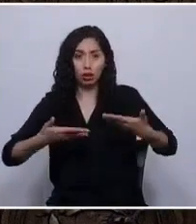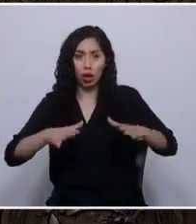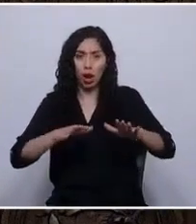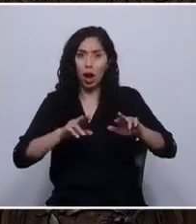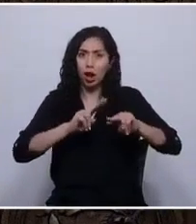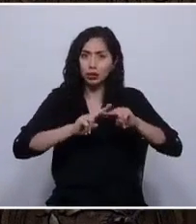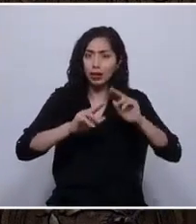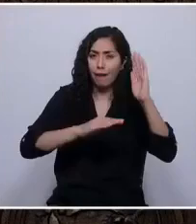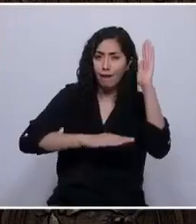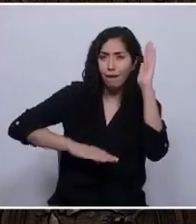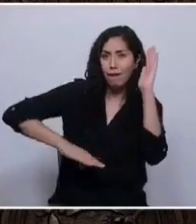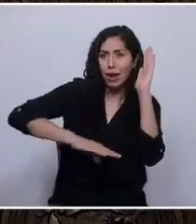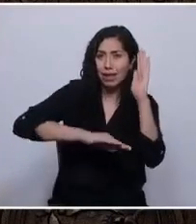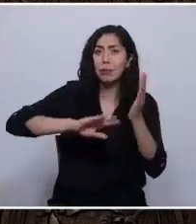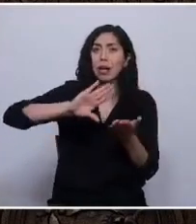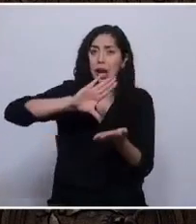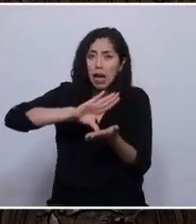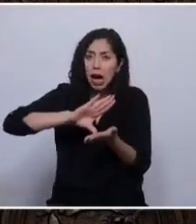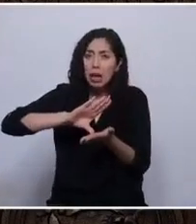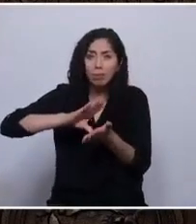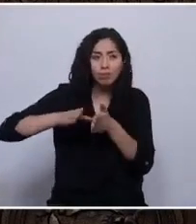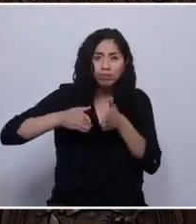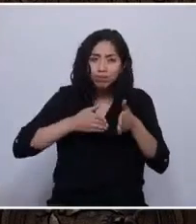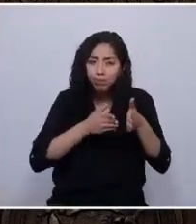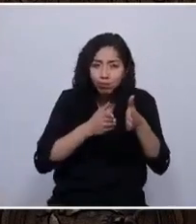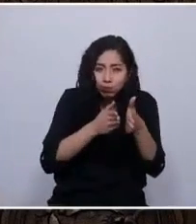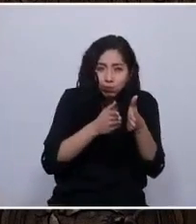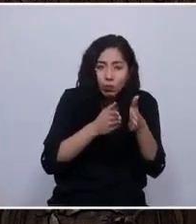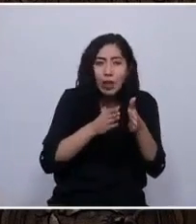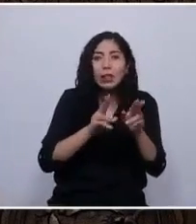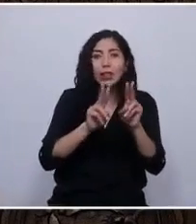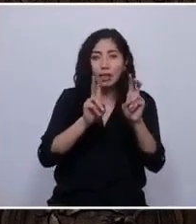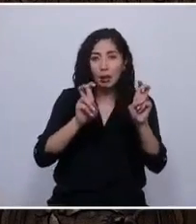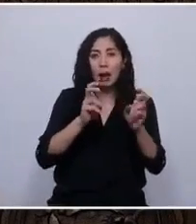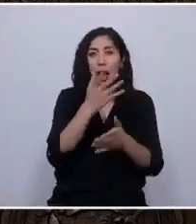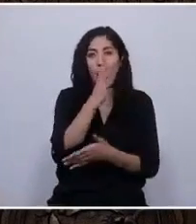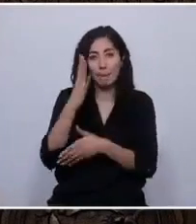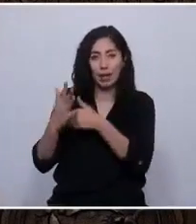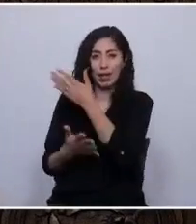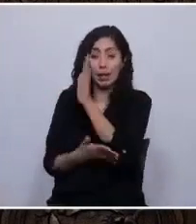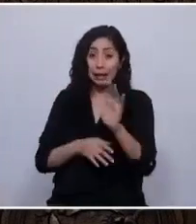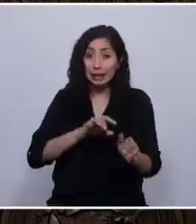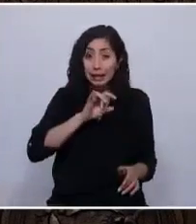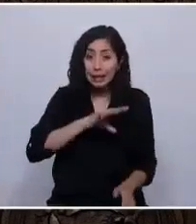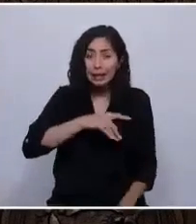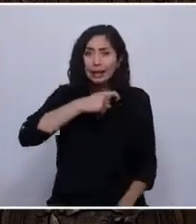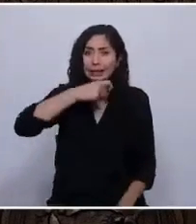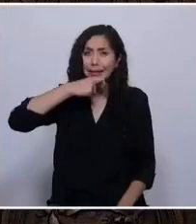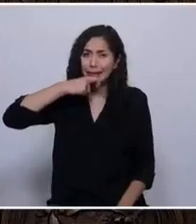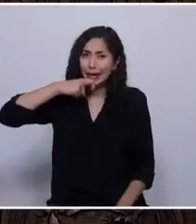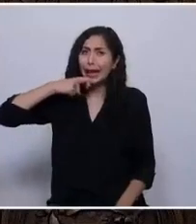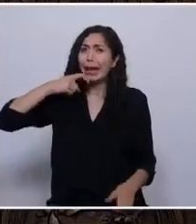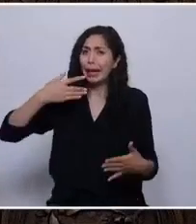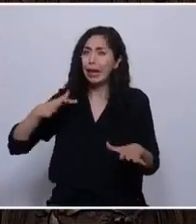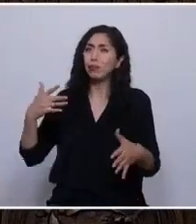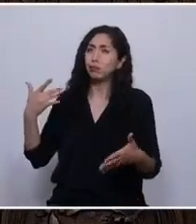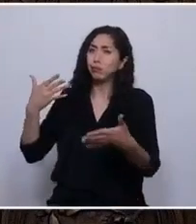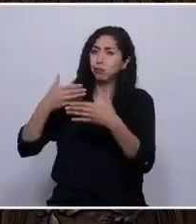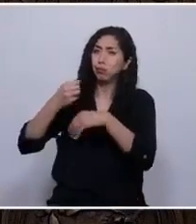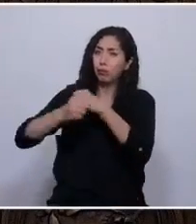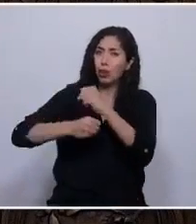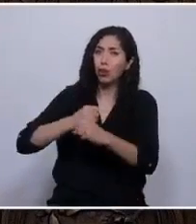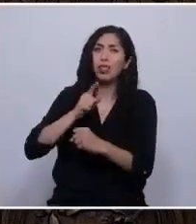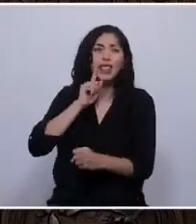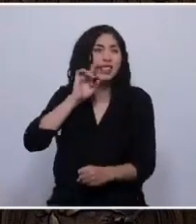país se encamine en la dirección correcta a nivel medioambiental. Chile se seca, desde hace décadas lo sabemos, quienes vivimos en el